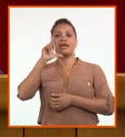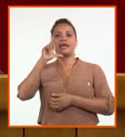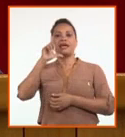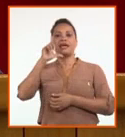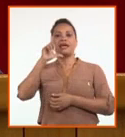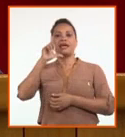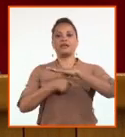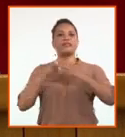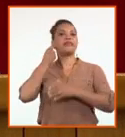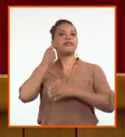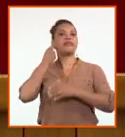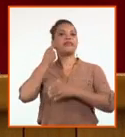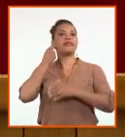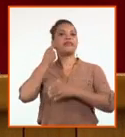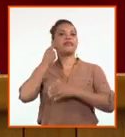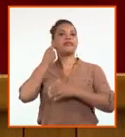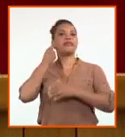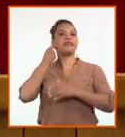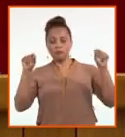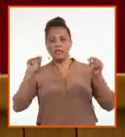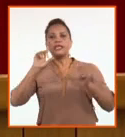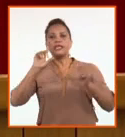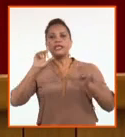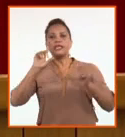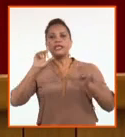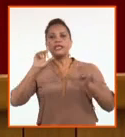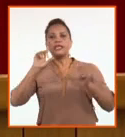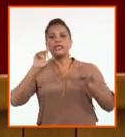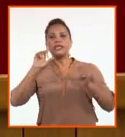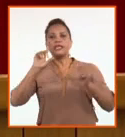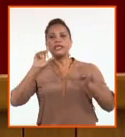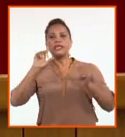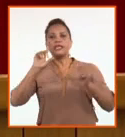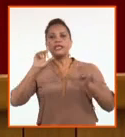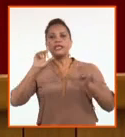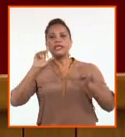presidenta de la FEU de Cuba, se ha licenciado en Derecho.